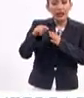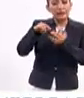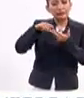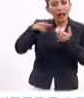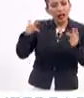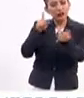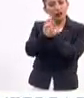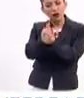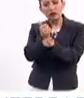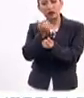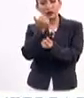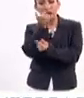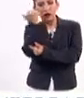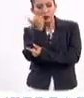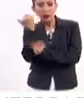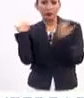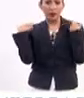relación